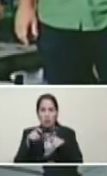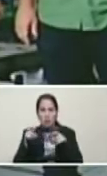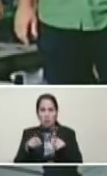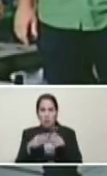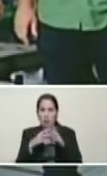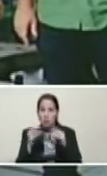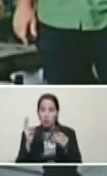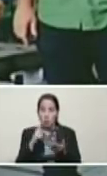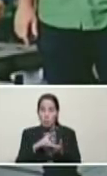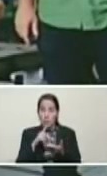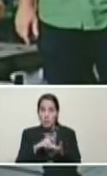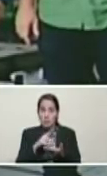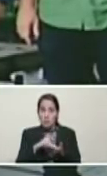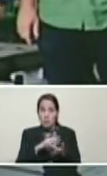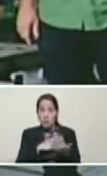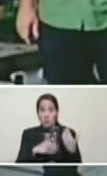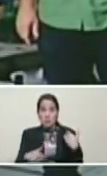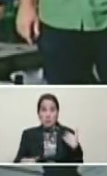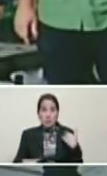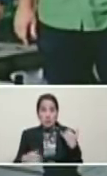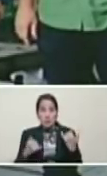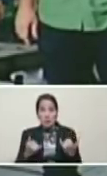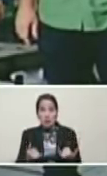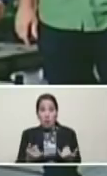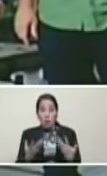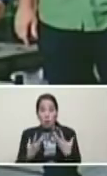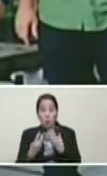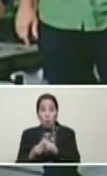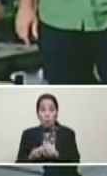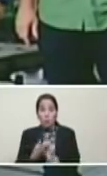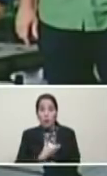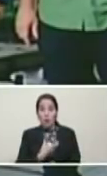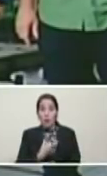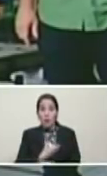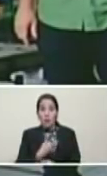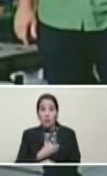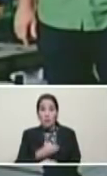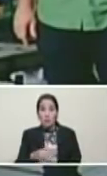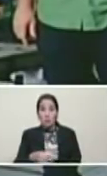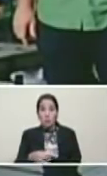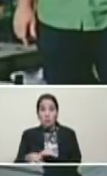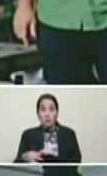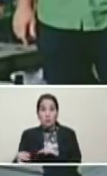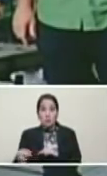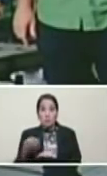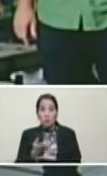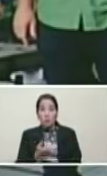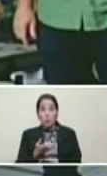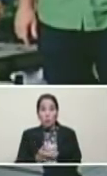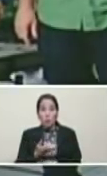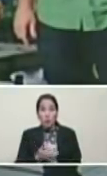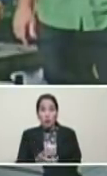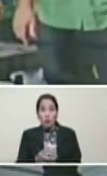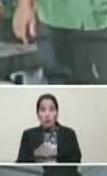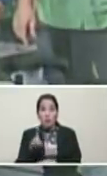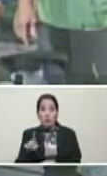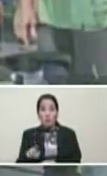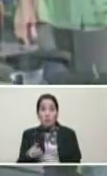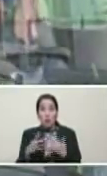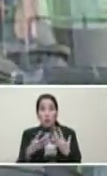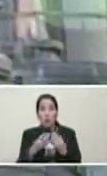presidente en esta oportunidad bueno nos acompaña la alcaldesa del municipio de monagas tania sierra nos acompaña el coronel